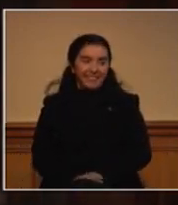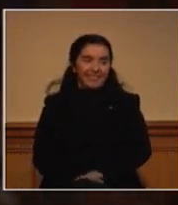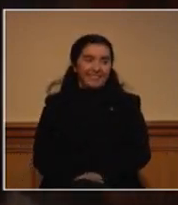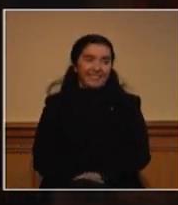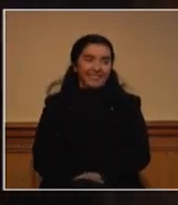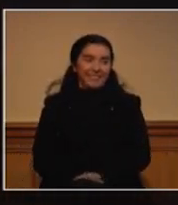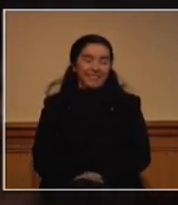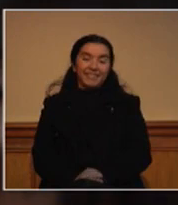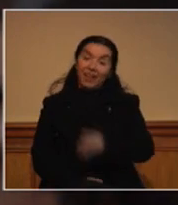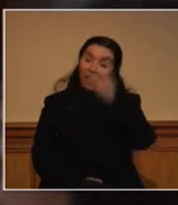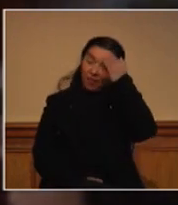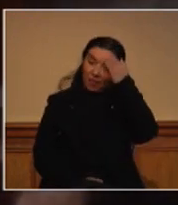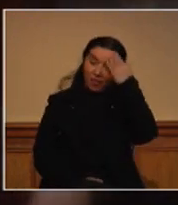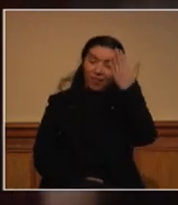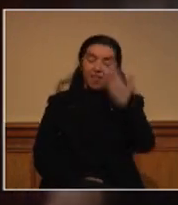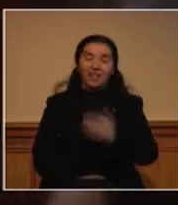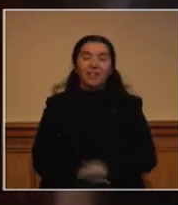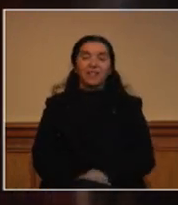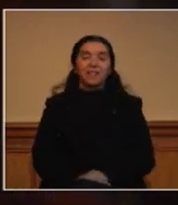Hola.